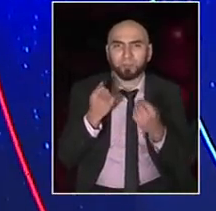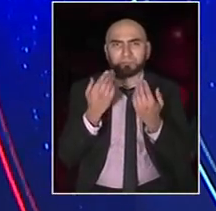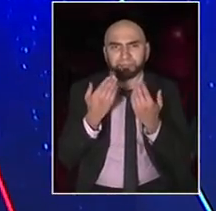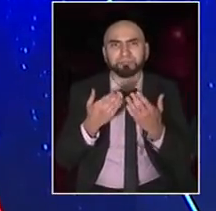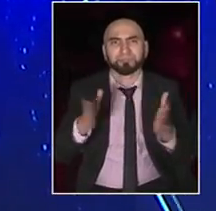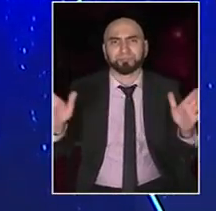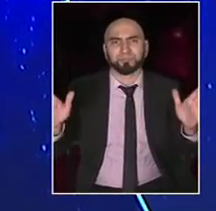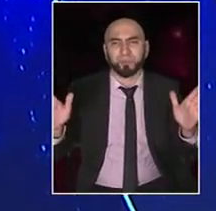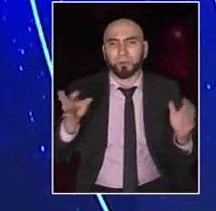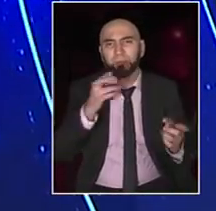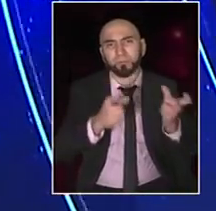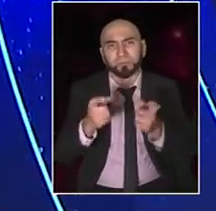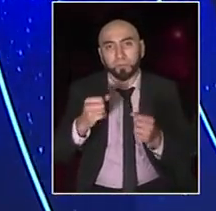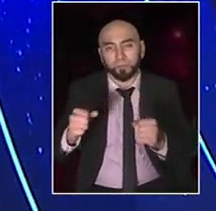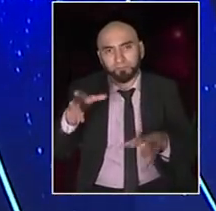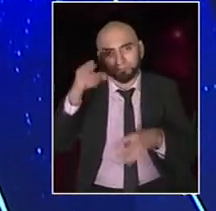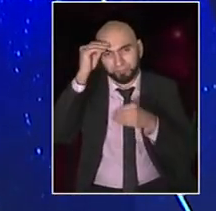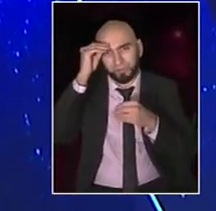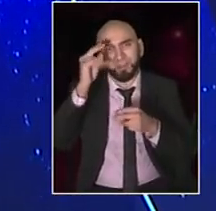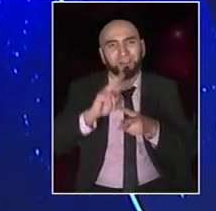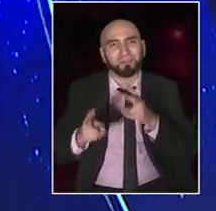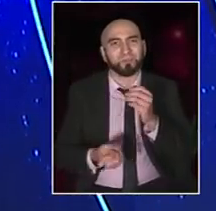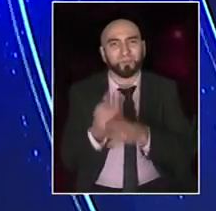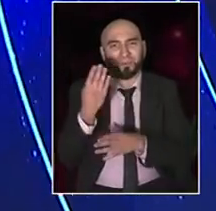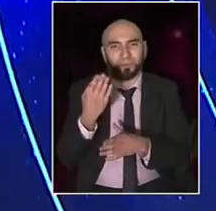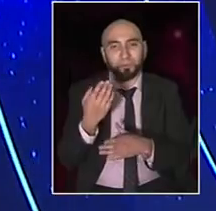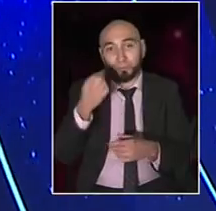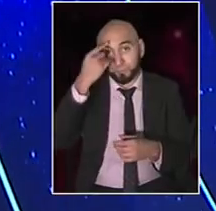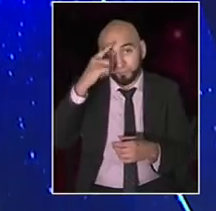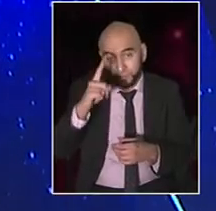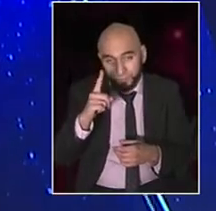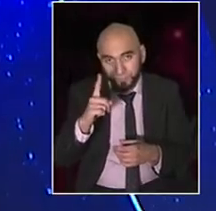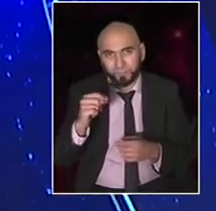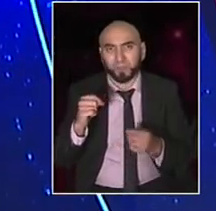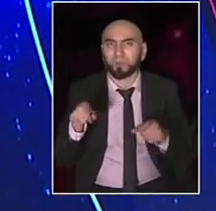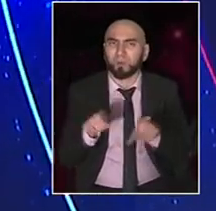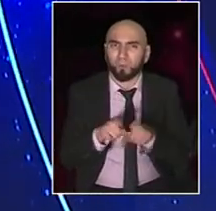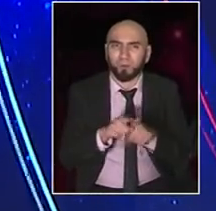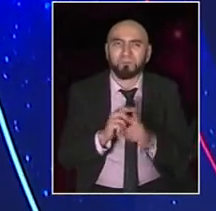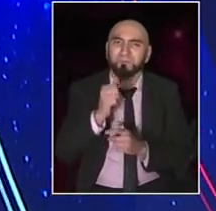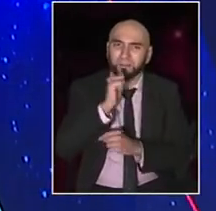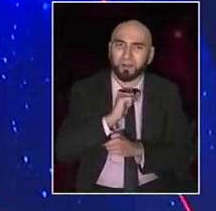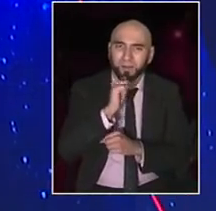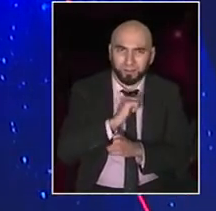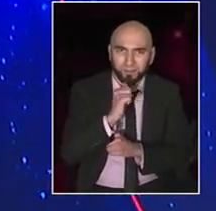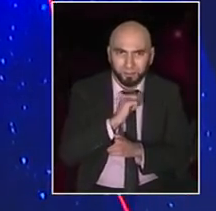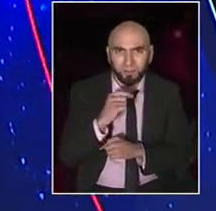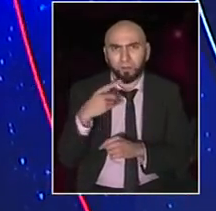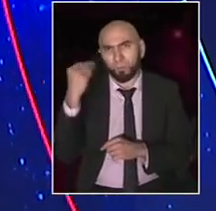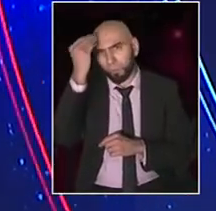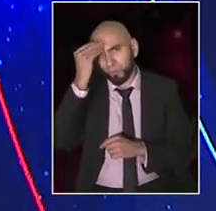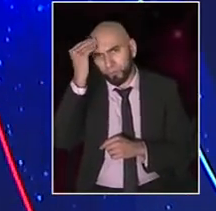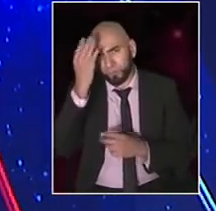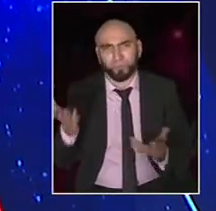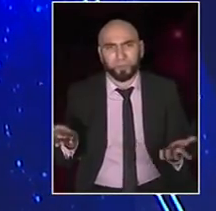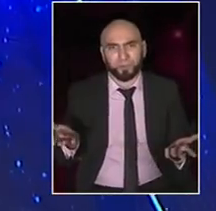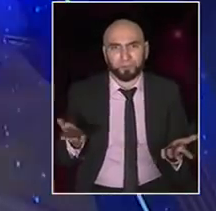en biotecnología, pero que todavía están lejos de las promesas iniciales y donde todavía vemos con preocupación desenlaces posibles.